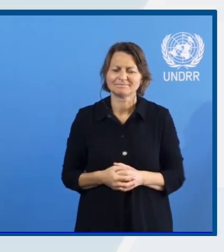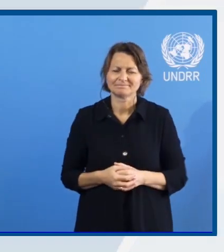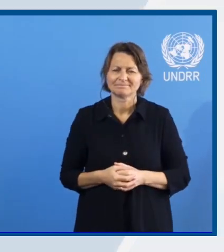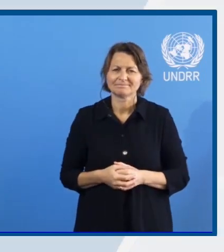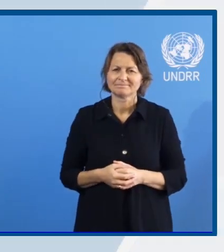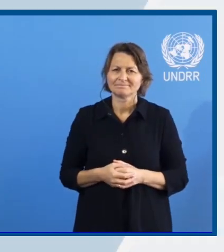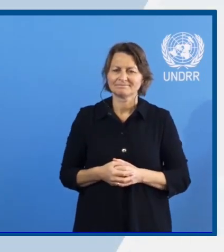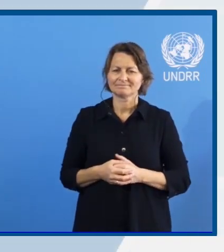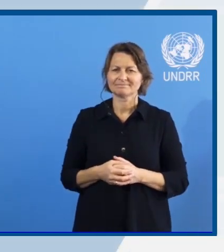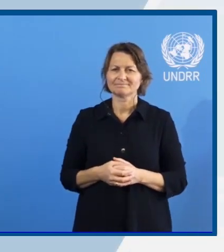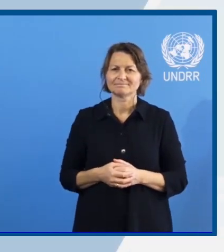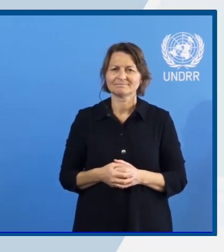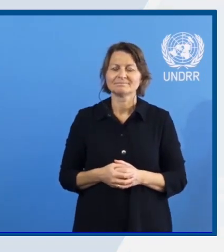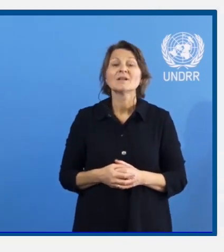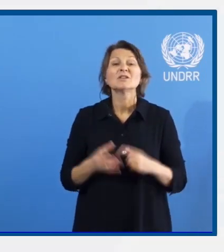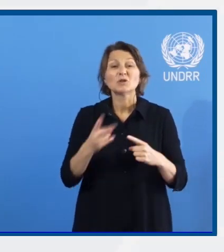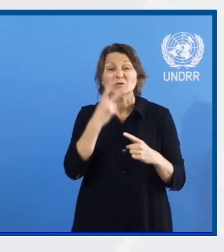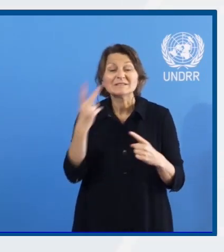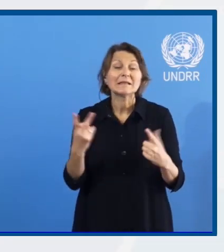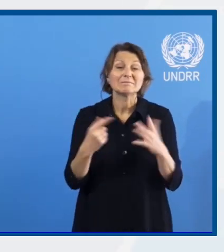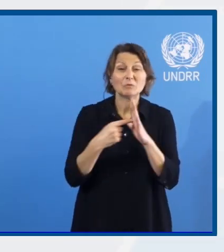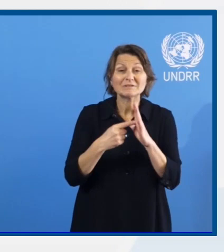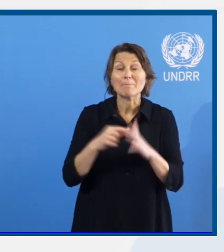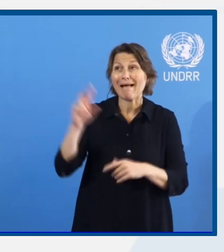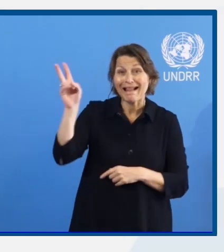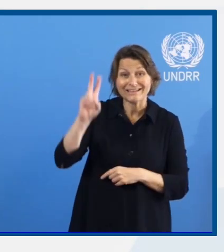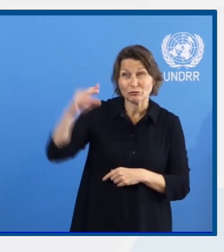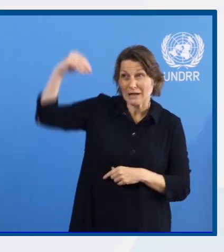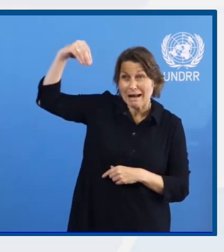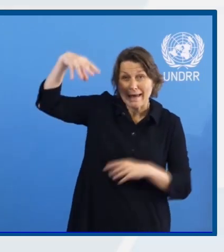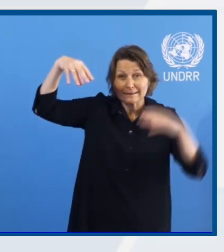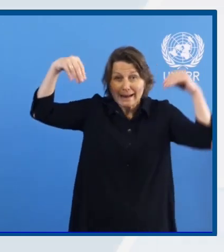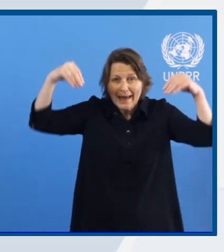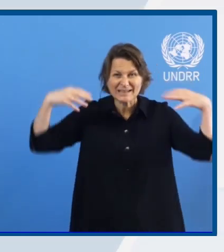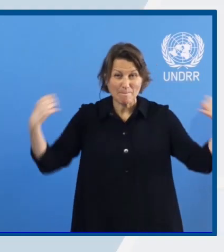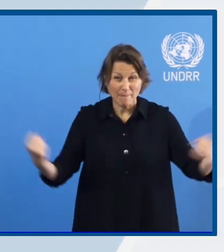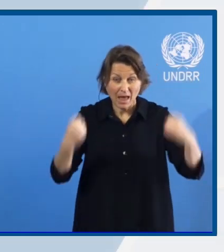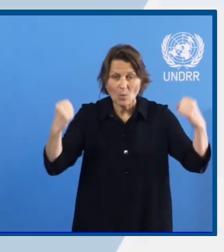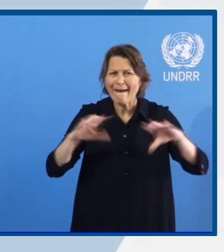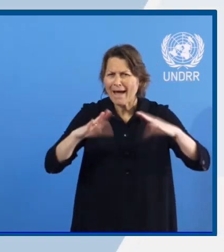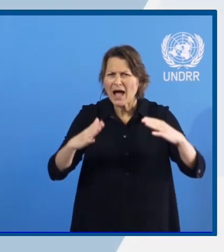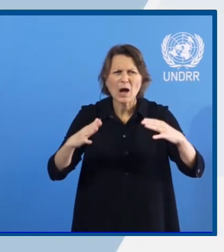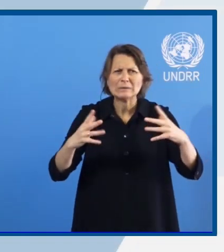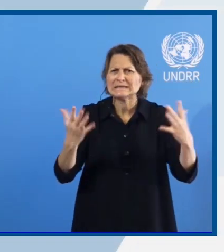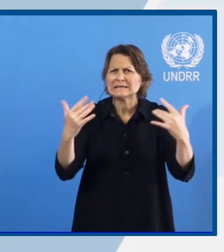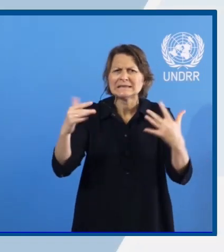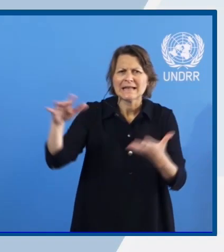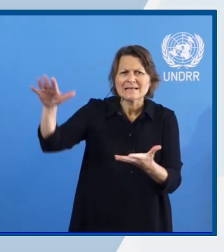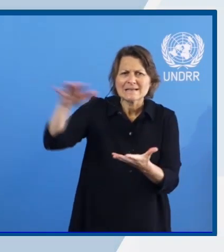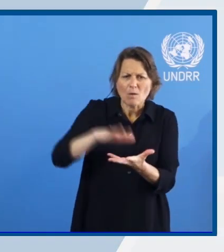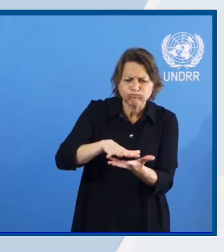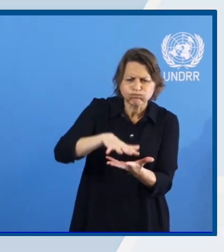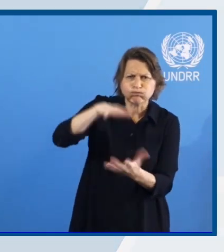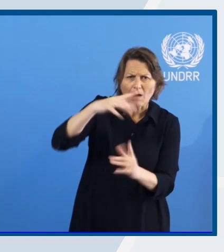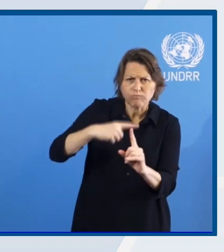habla sobre otras cosas. Y recuerdo que cuando en la administración particular en que esa información se dio, hubo